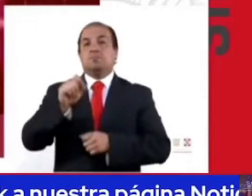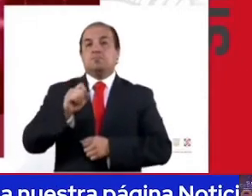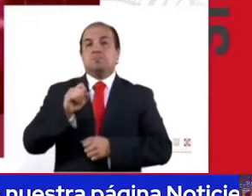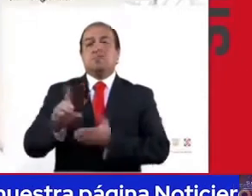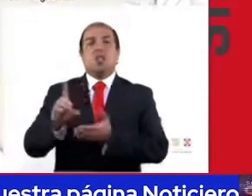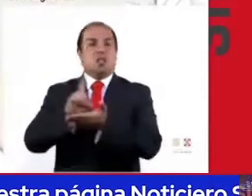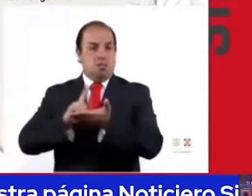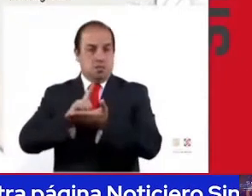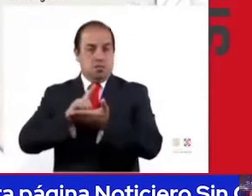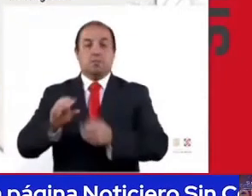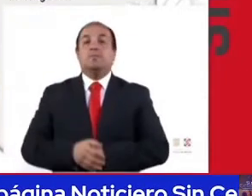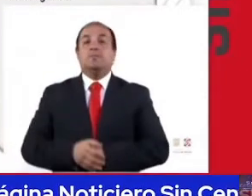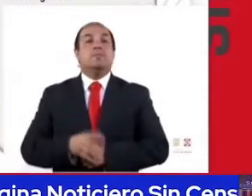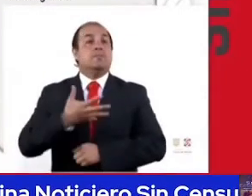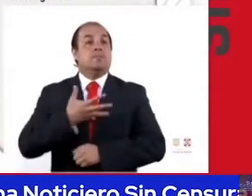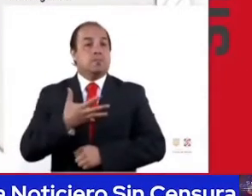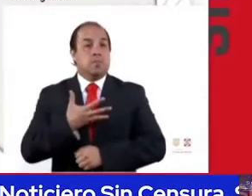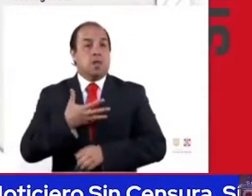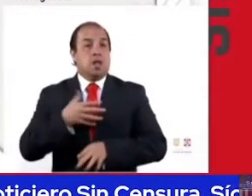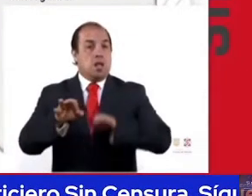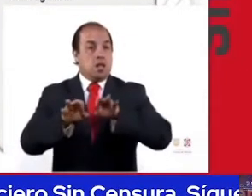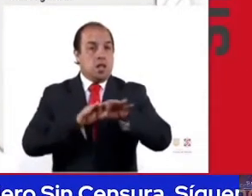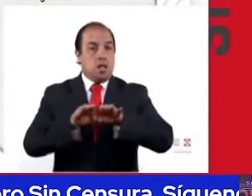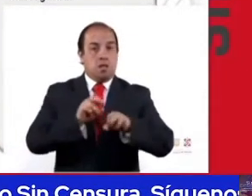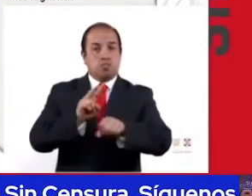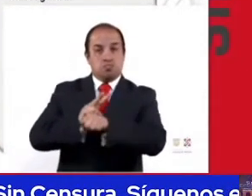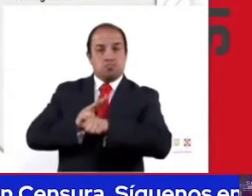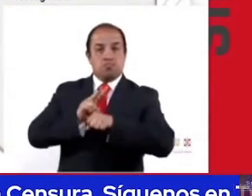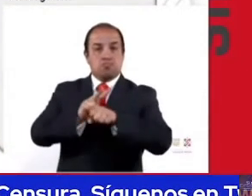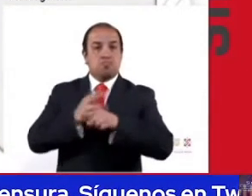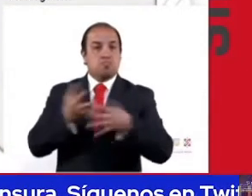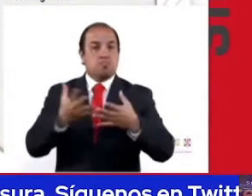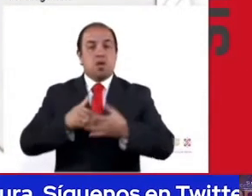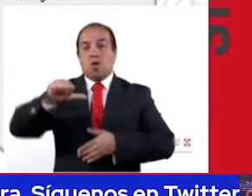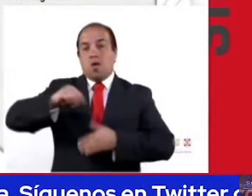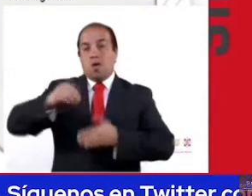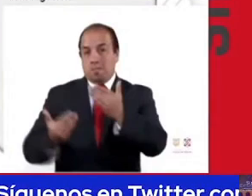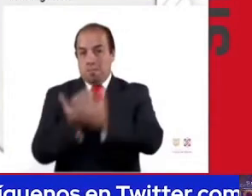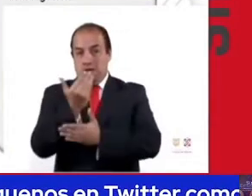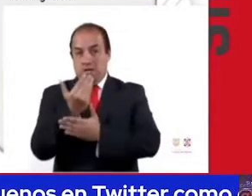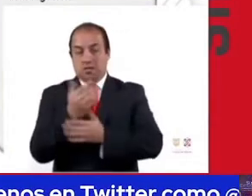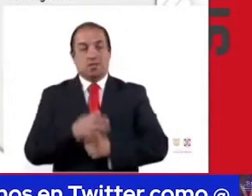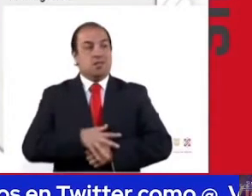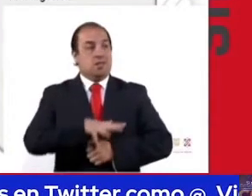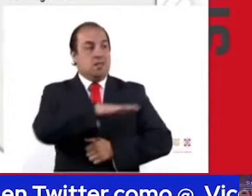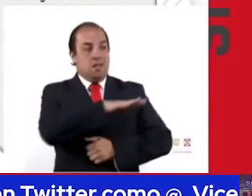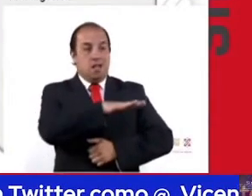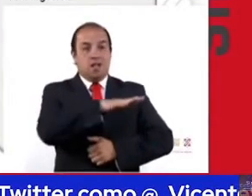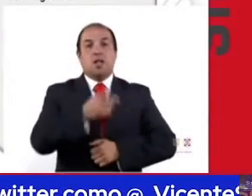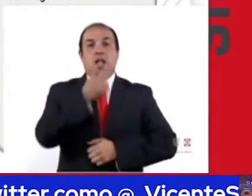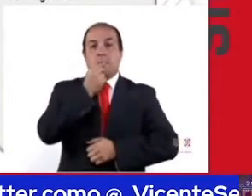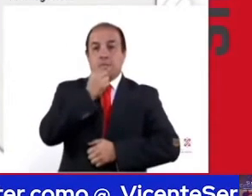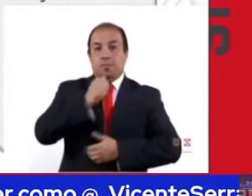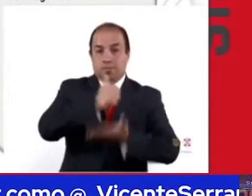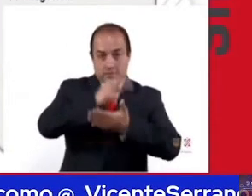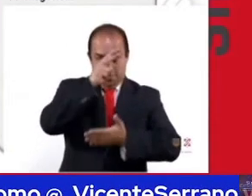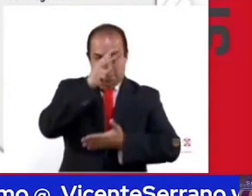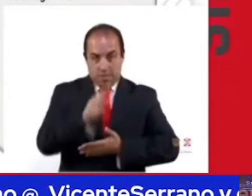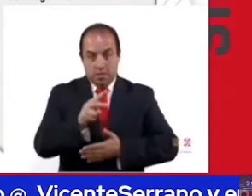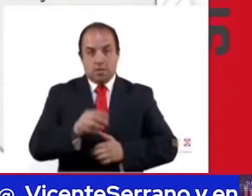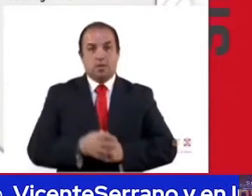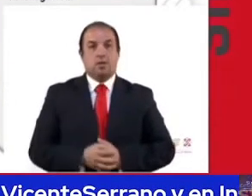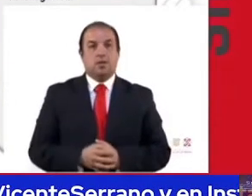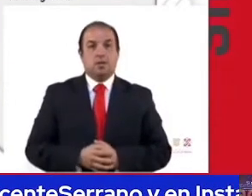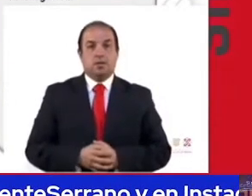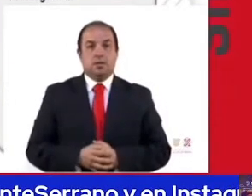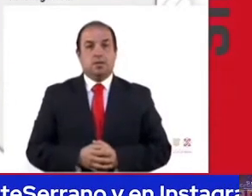así que durante un operativo que se implementó durante la madrugada del día de hoy, por parte de elementos de la Policía de la Ciudad de México,